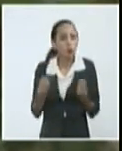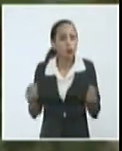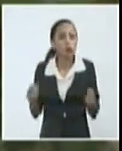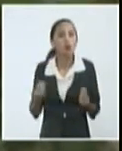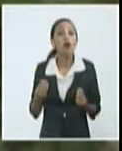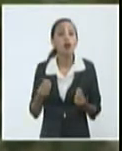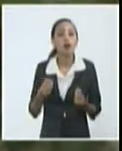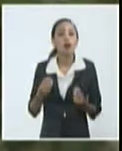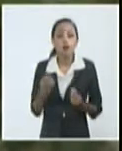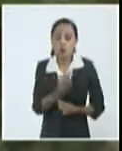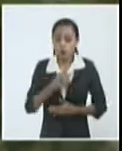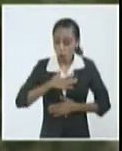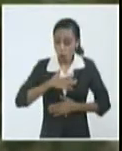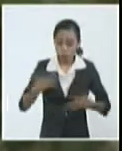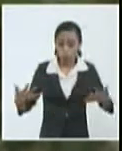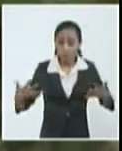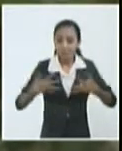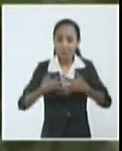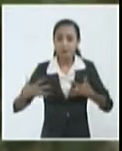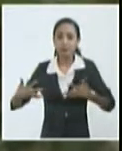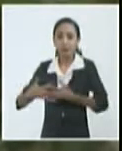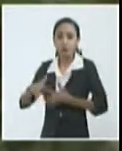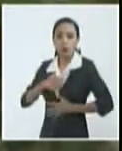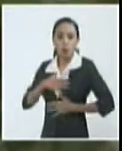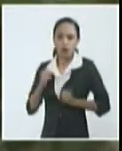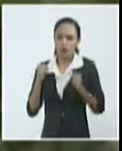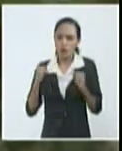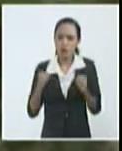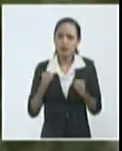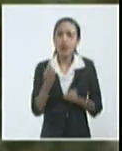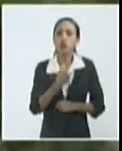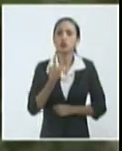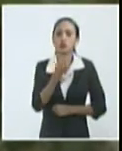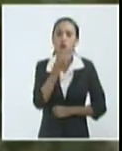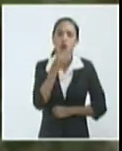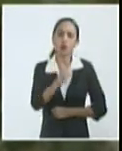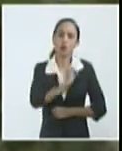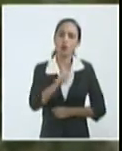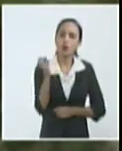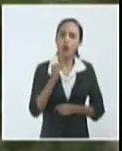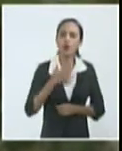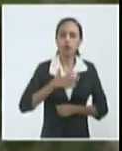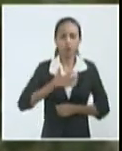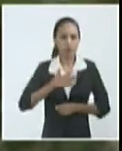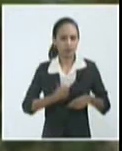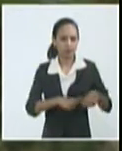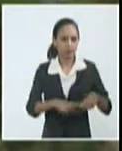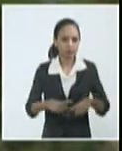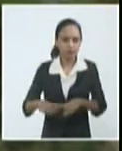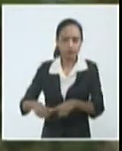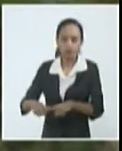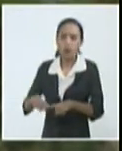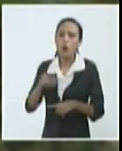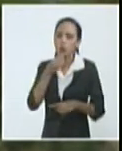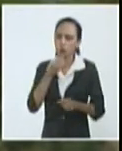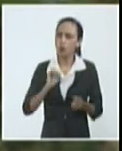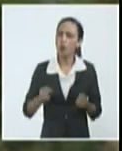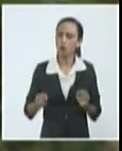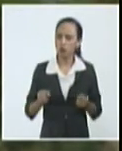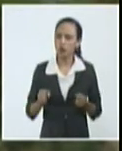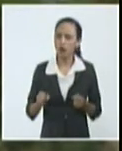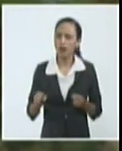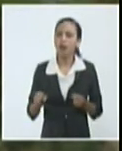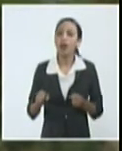fuerzas nosotros podemos lograr conquistas y podemos atenuar en mucho las